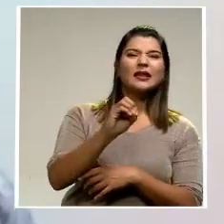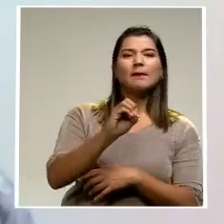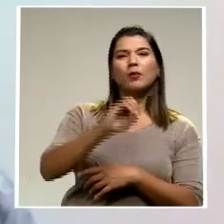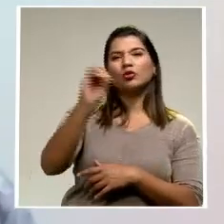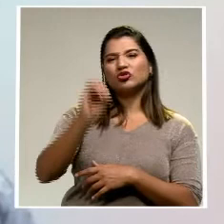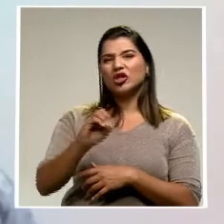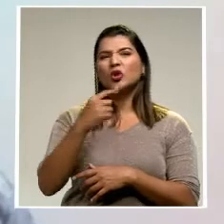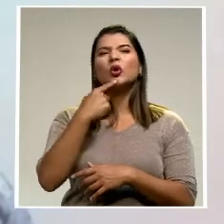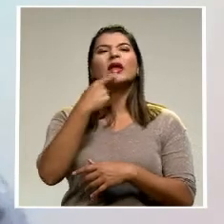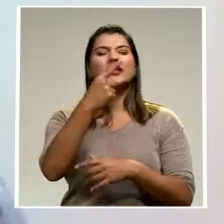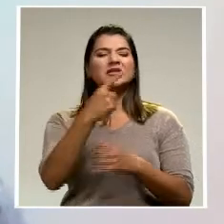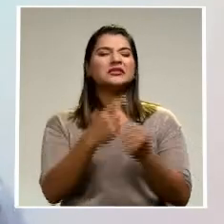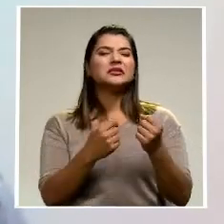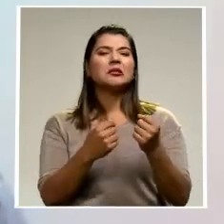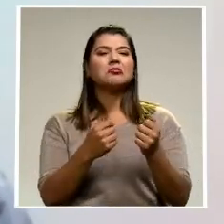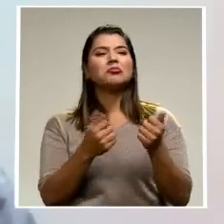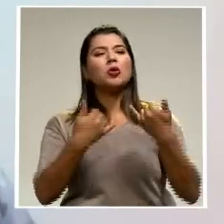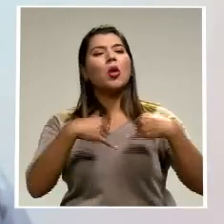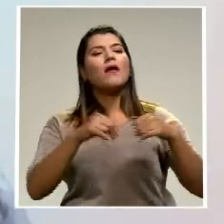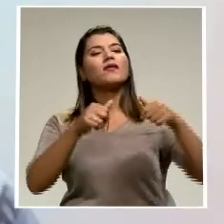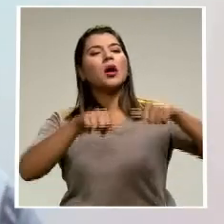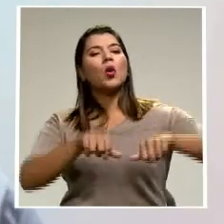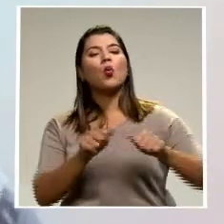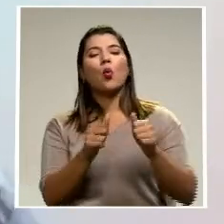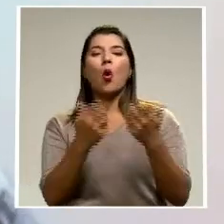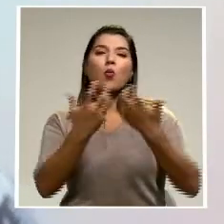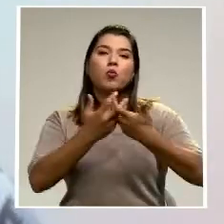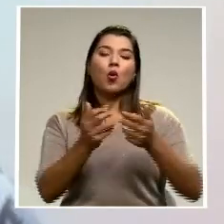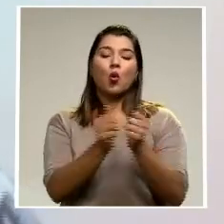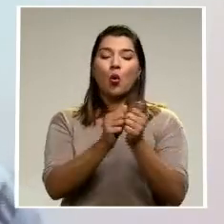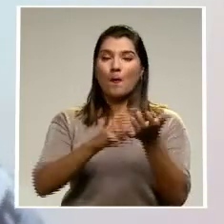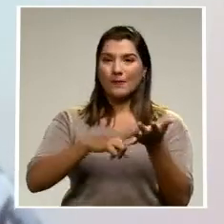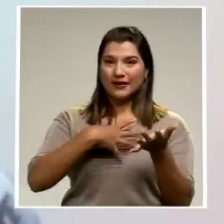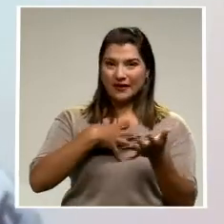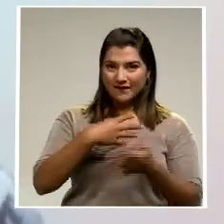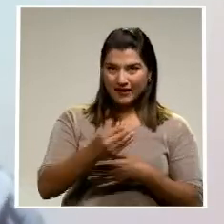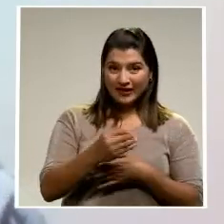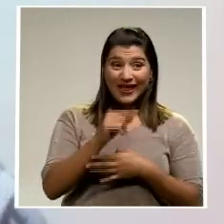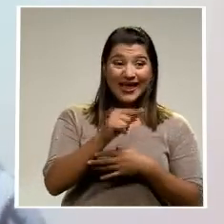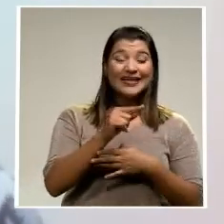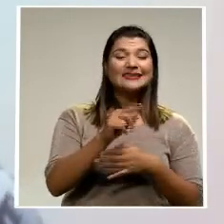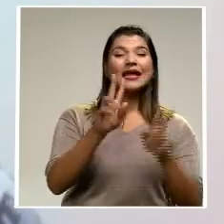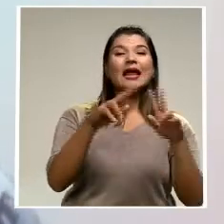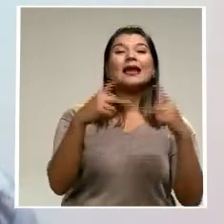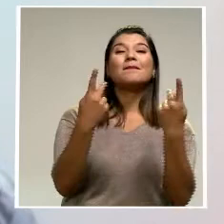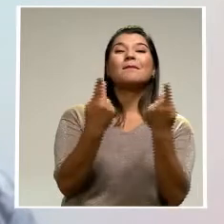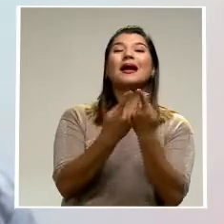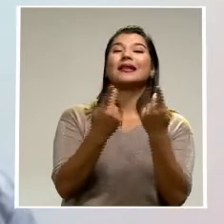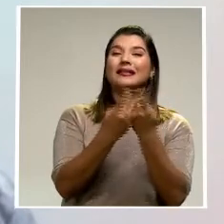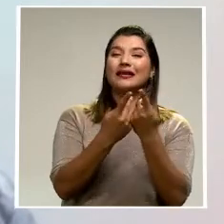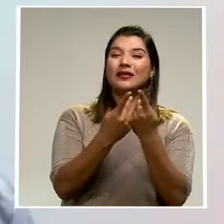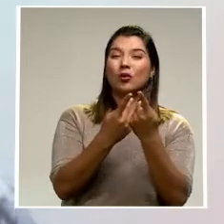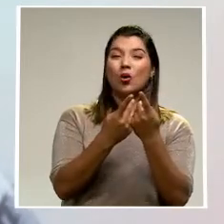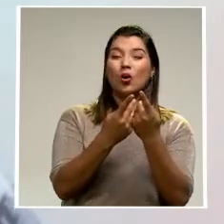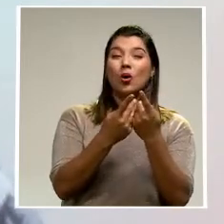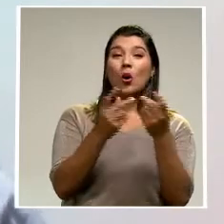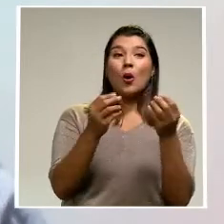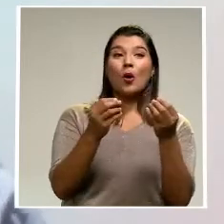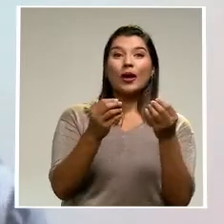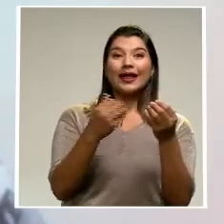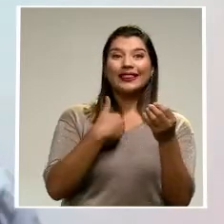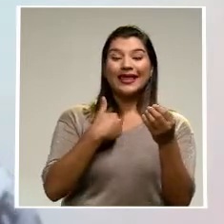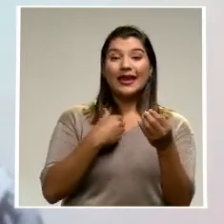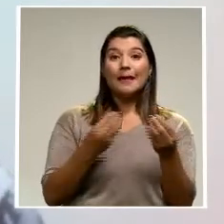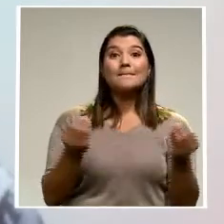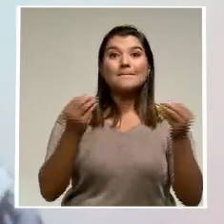de Liberación Nacional. Es la minoría más grande, digamos, por decirlo así, dentro del país en términos de simpatía partidaria. Por otro lado, es un